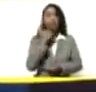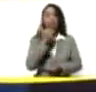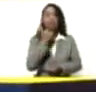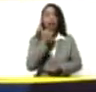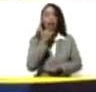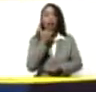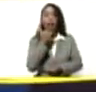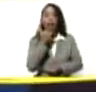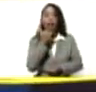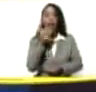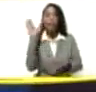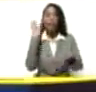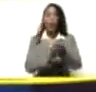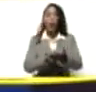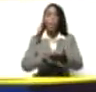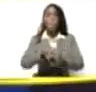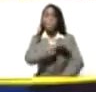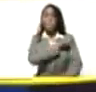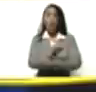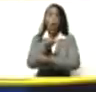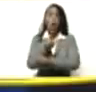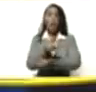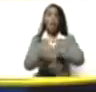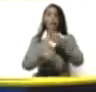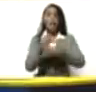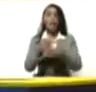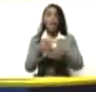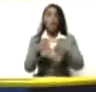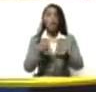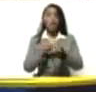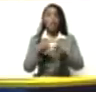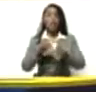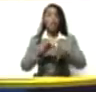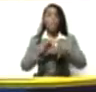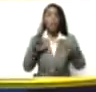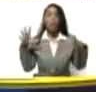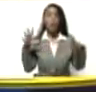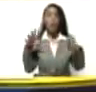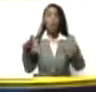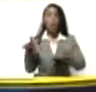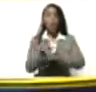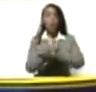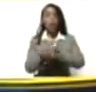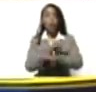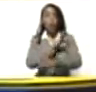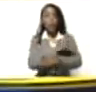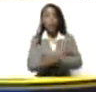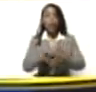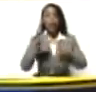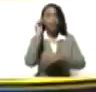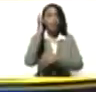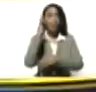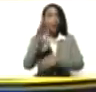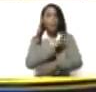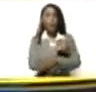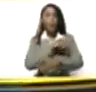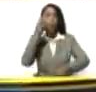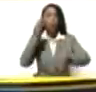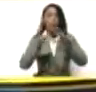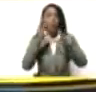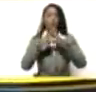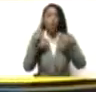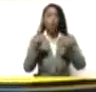instaurar una dictadura y que disolvieron todos los poderes las gobernaciones la asamblea el poder judicial todos los